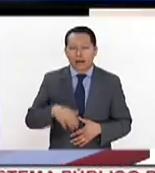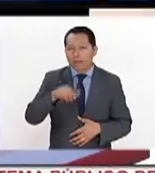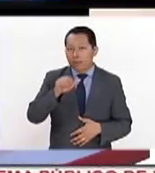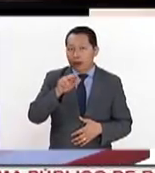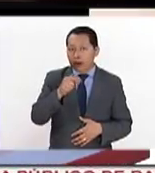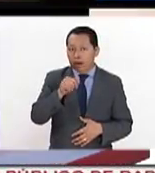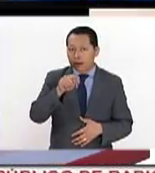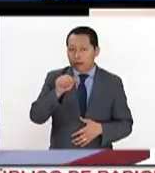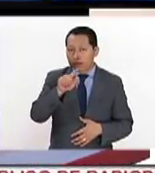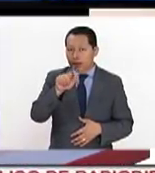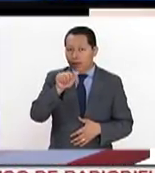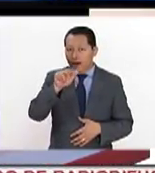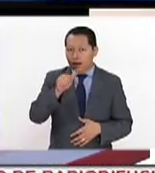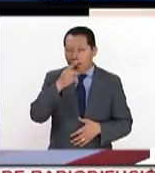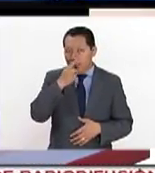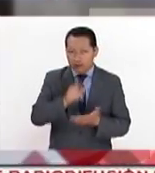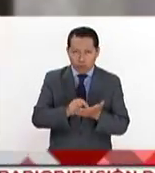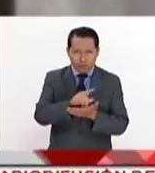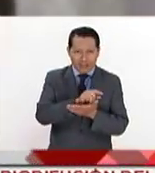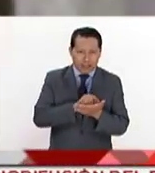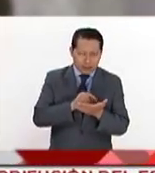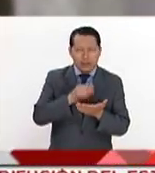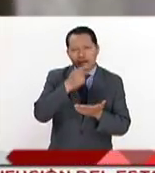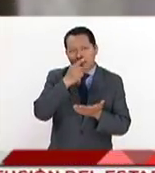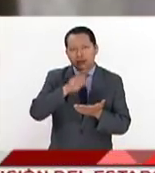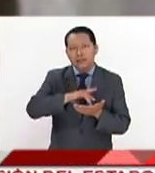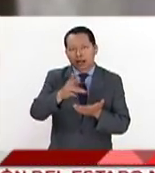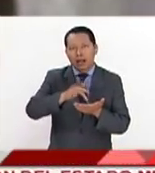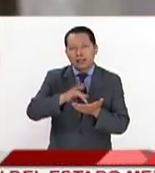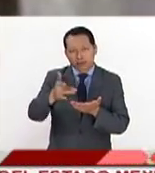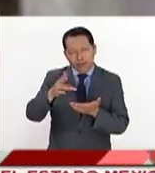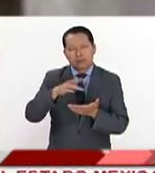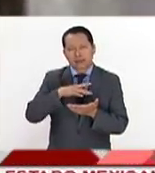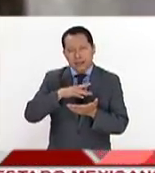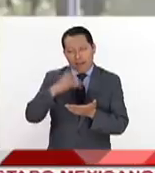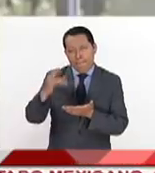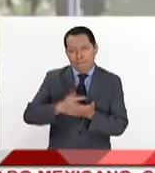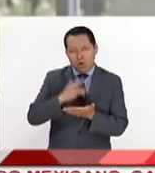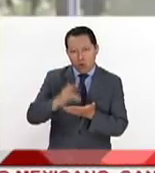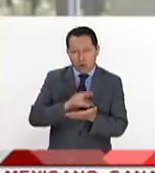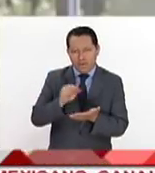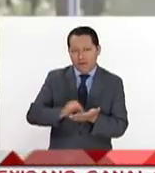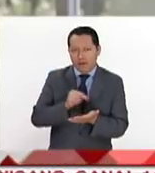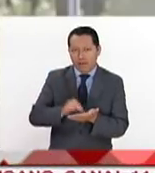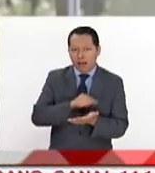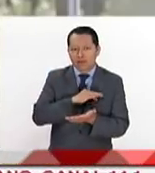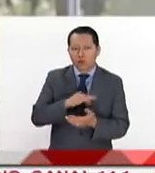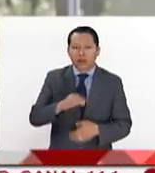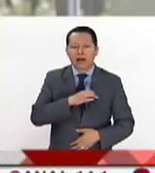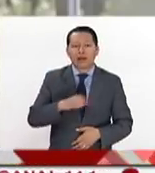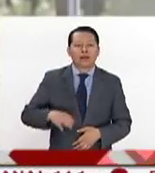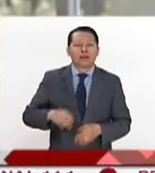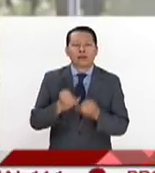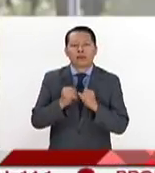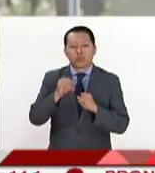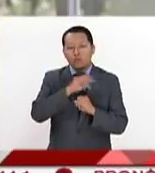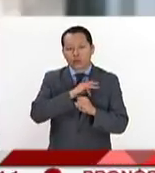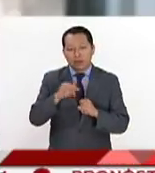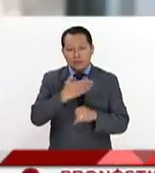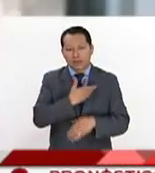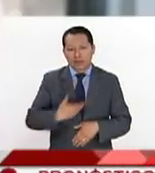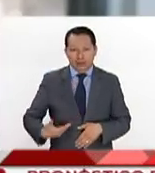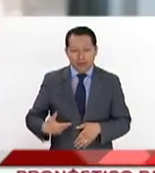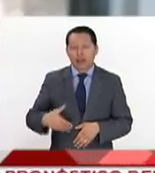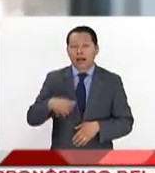Margarita Zavala agradeció vía Twitter a los ciudadanos por apoyarla con su firma para alcanzar la candidatura independiente a la presidencia.